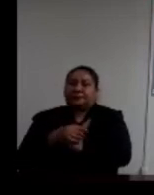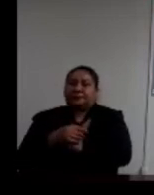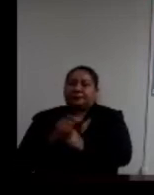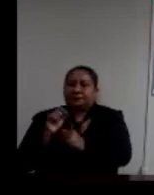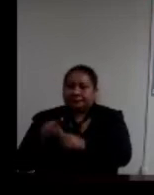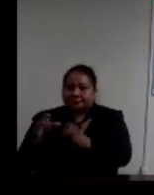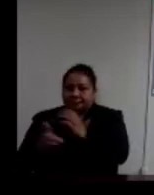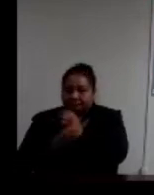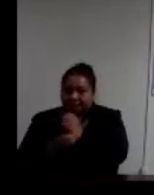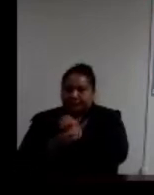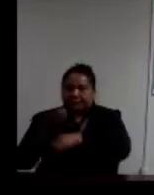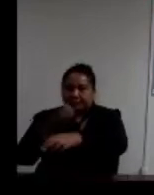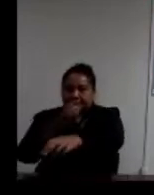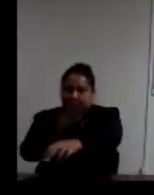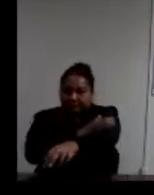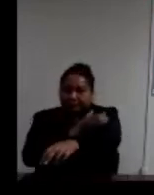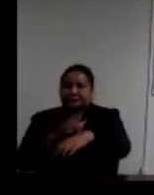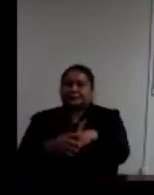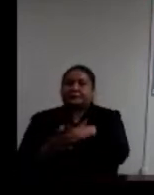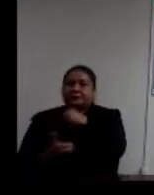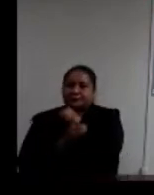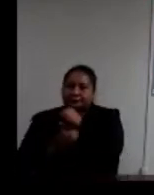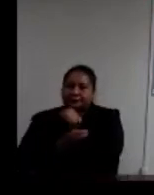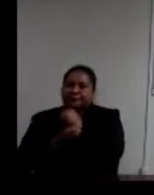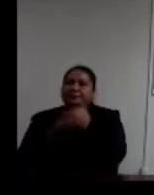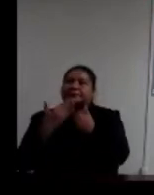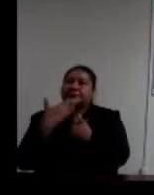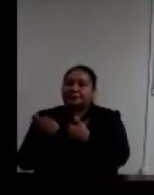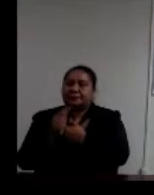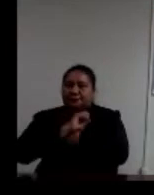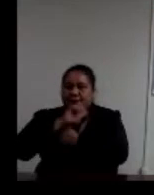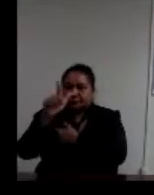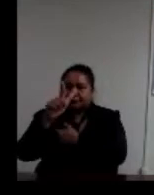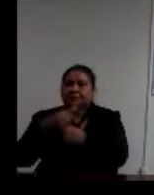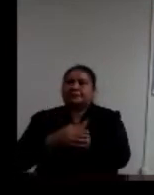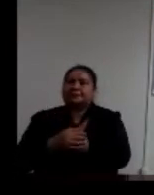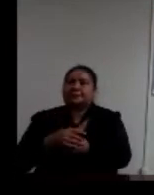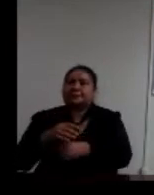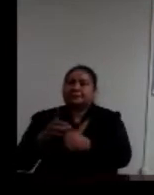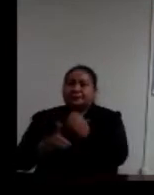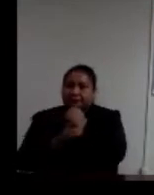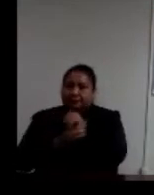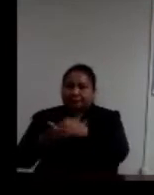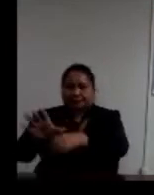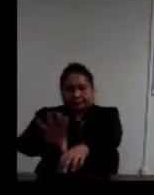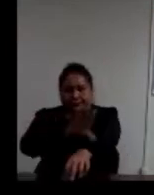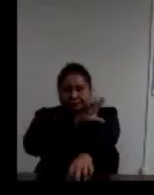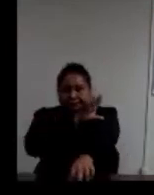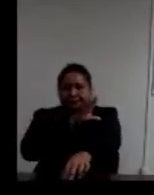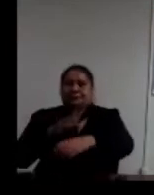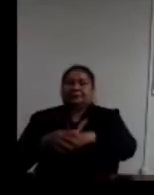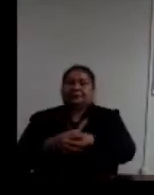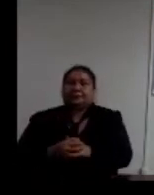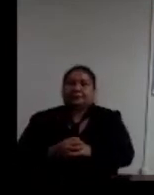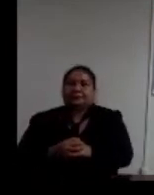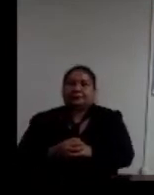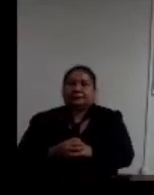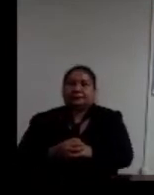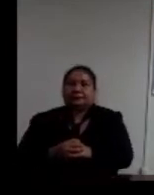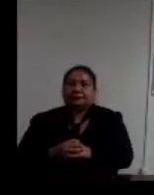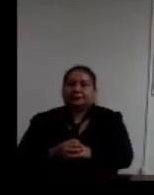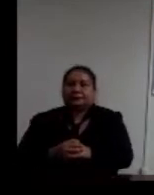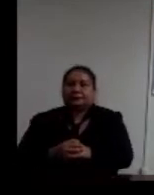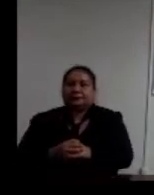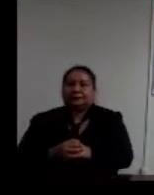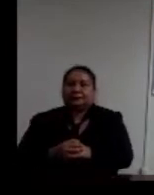los compañeros, problemas en las habilidades sociales, problemas emocionales. Entonces, básicamente eso viene a